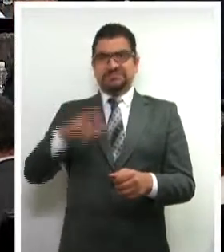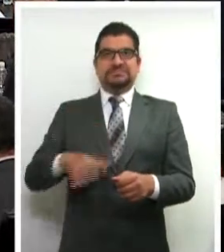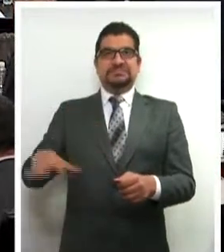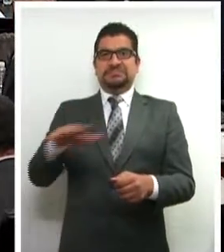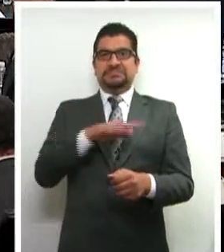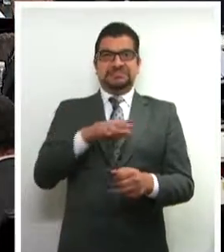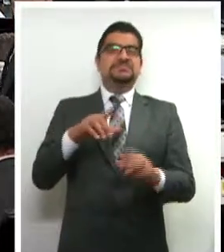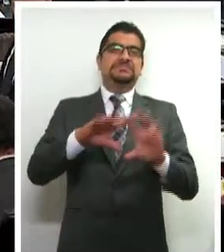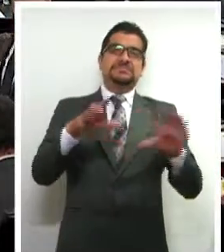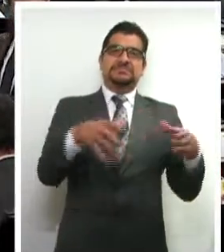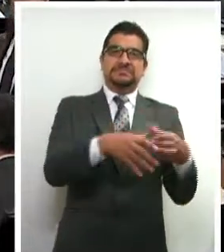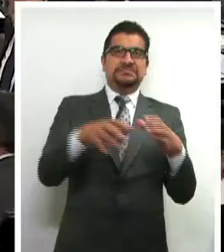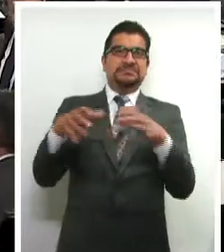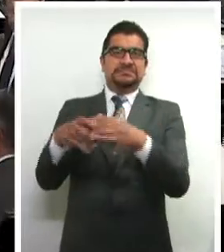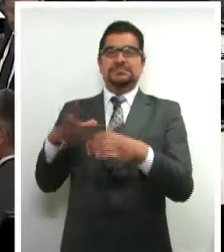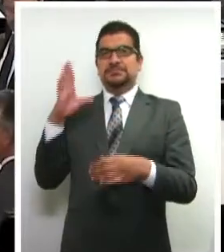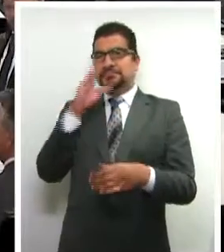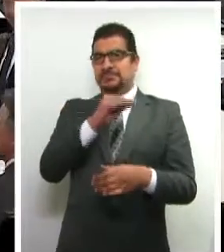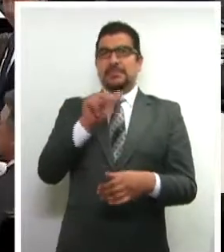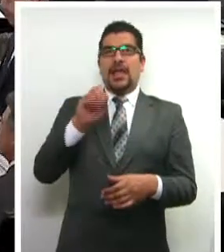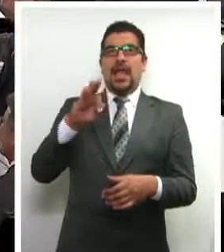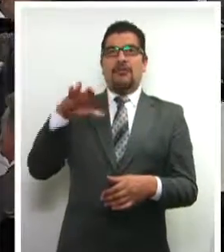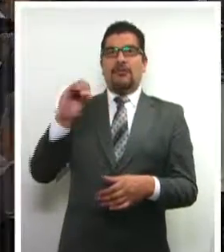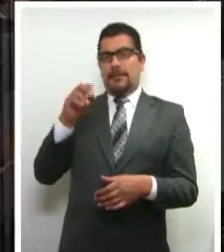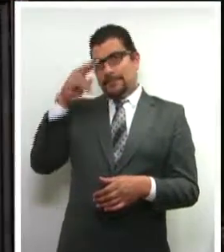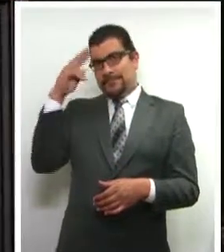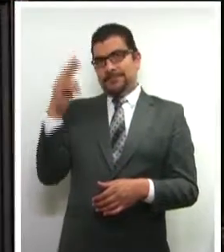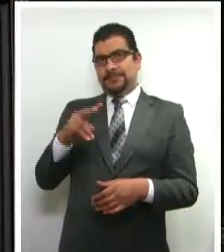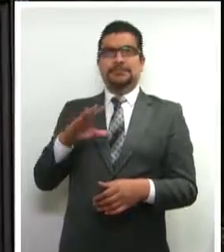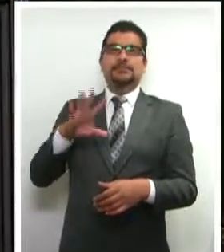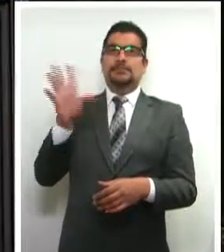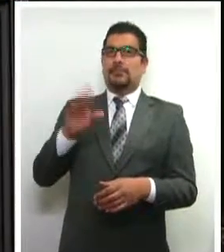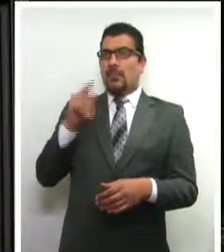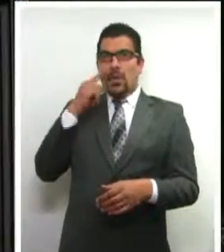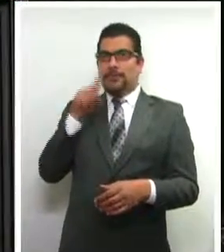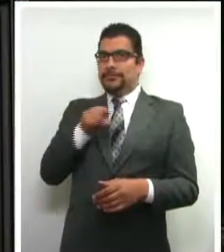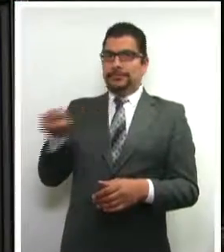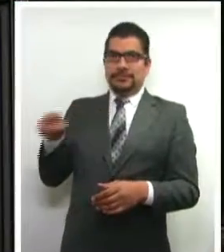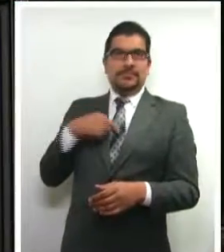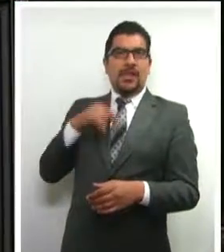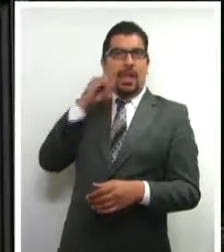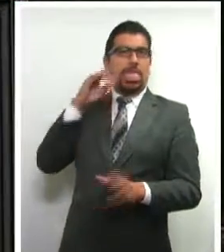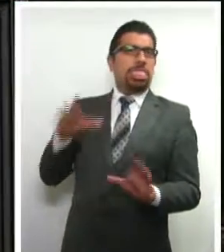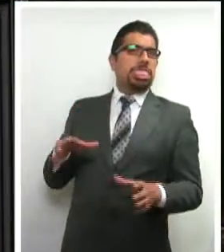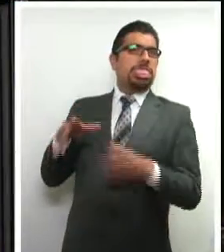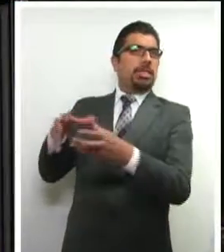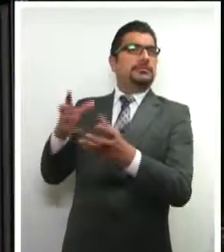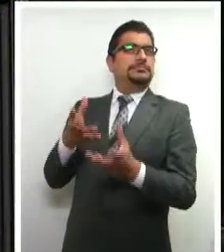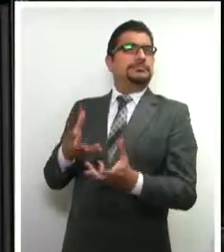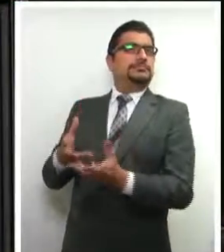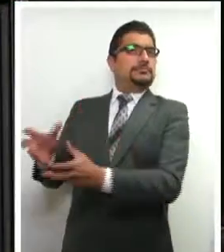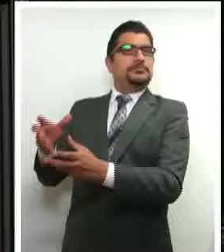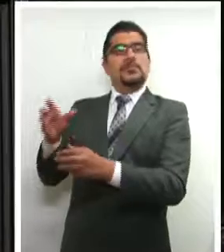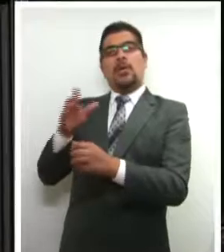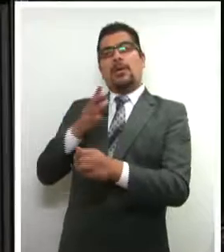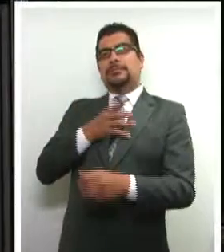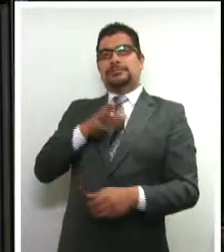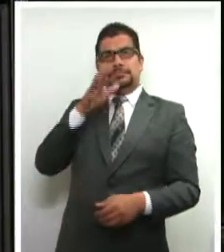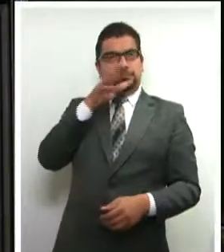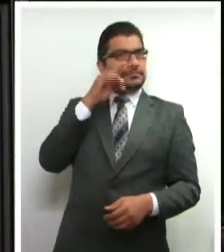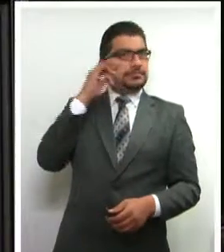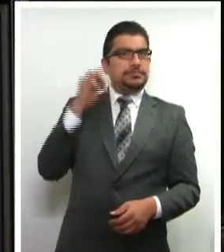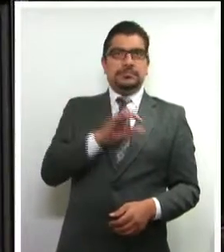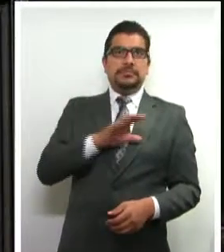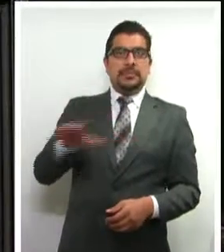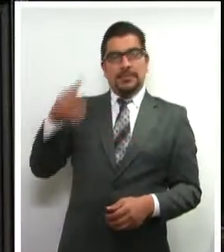las comunidades afromexicanas han sido invisibilizadas, excluidas o ignoradas de la atención